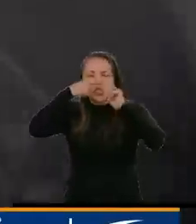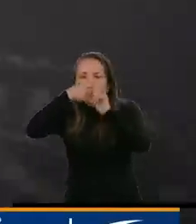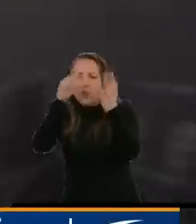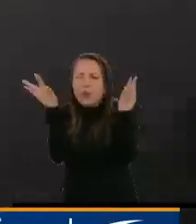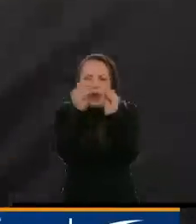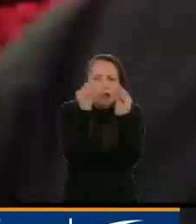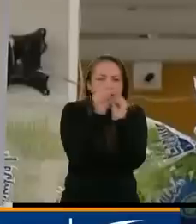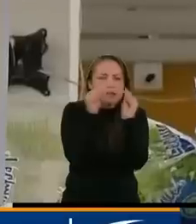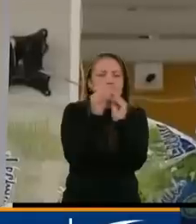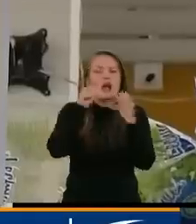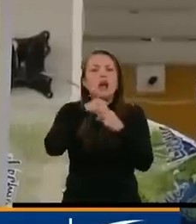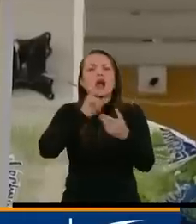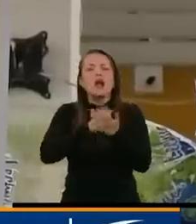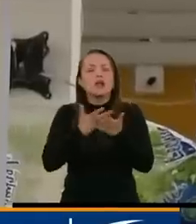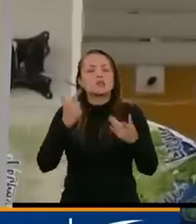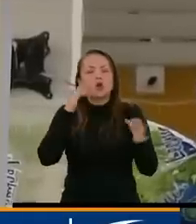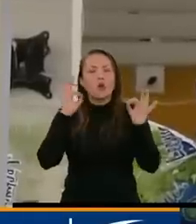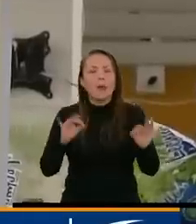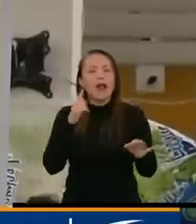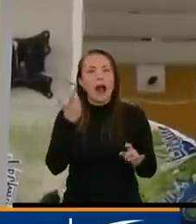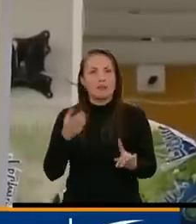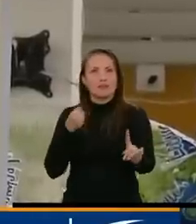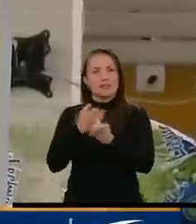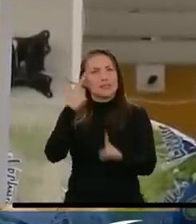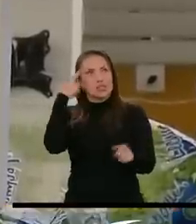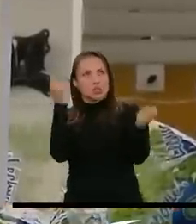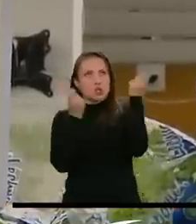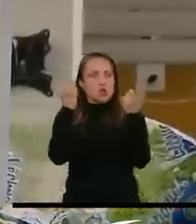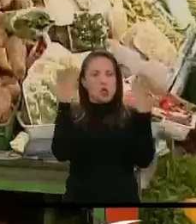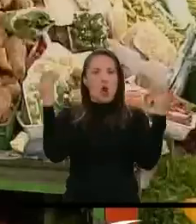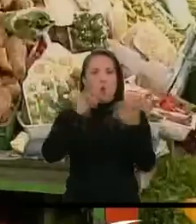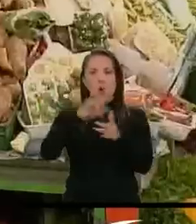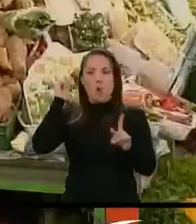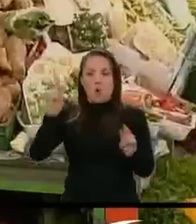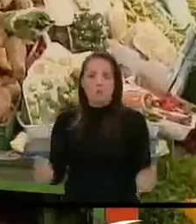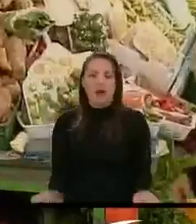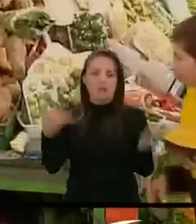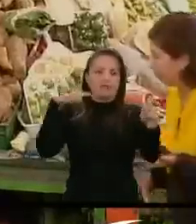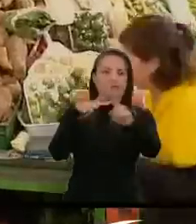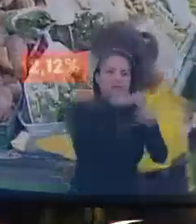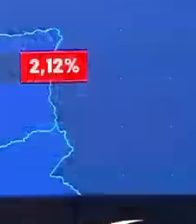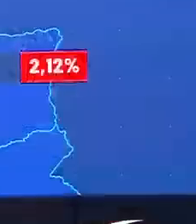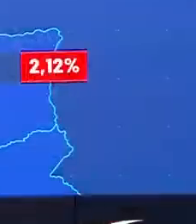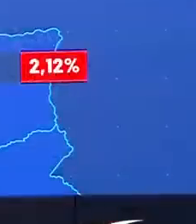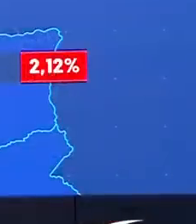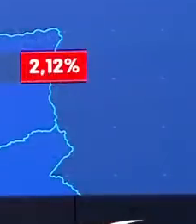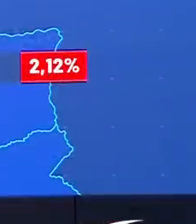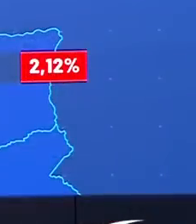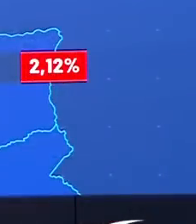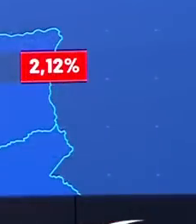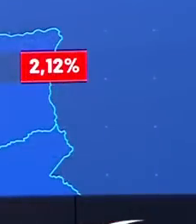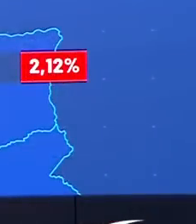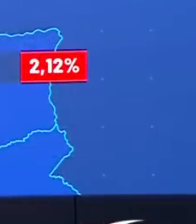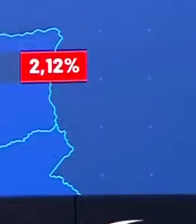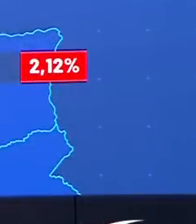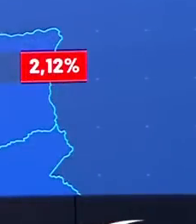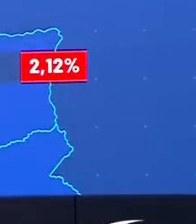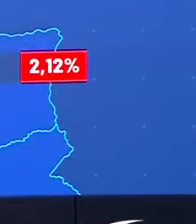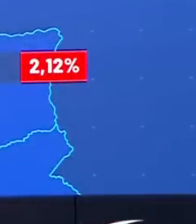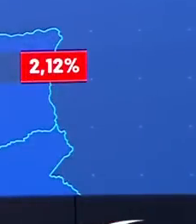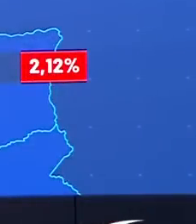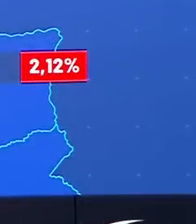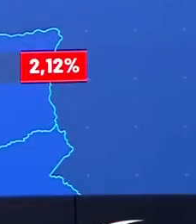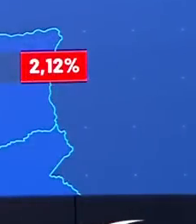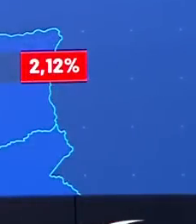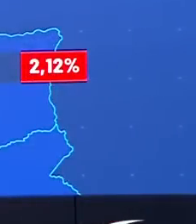logrando estrategias de ahorro para no sentir el impacto económico de la inflación tan fuerte en sus bolsillos. También hay que decir que